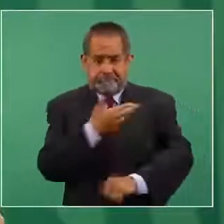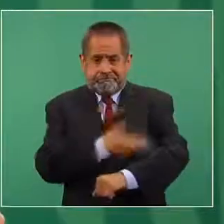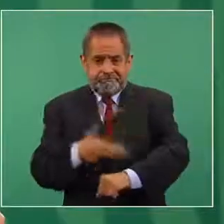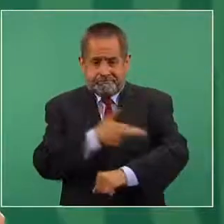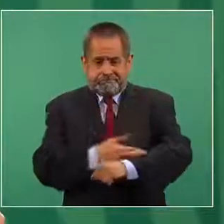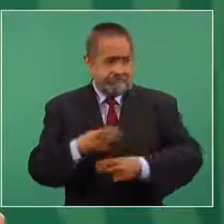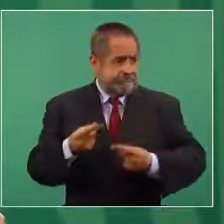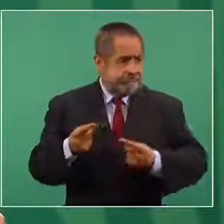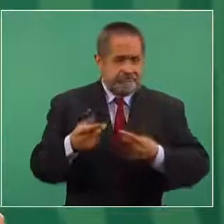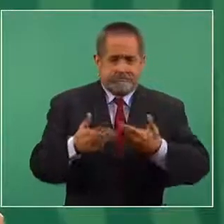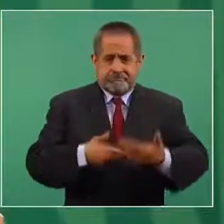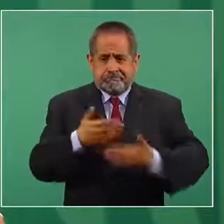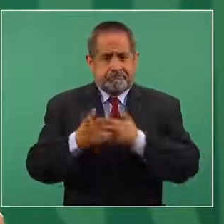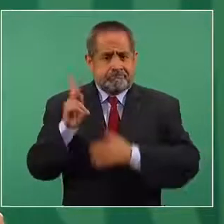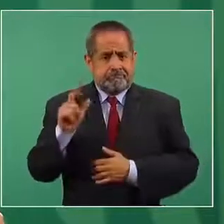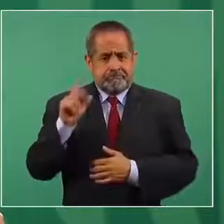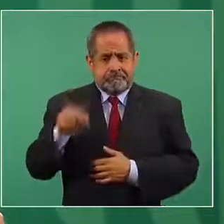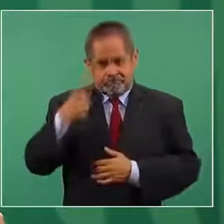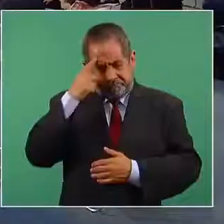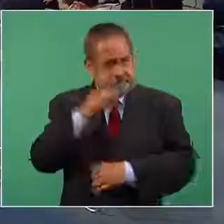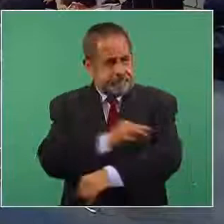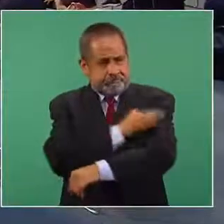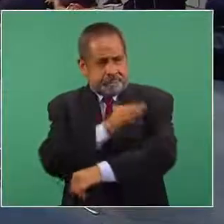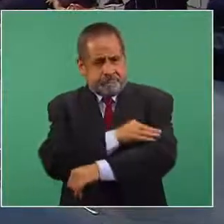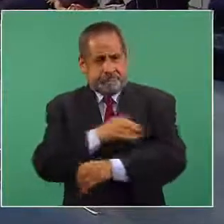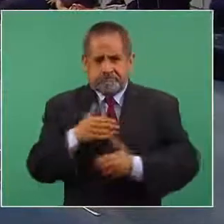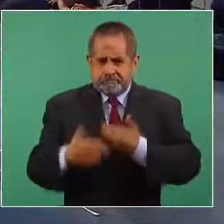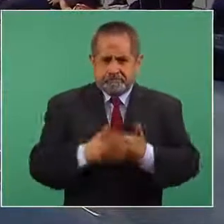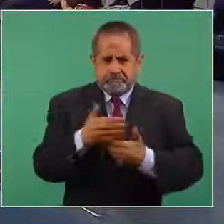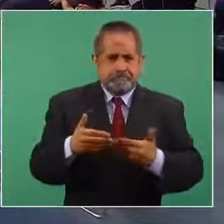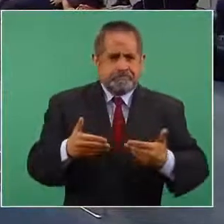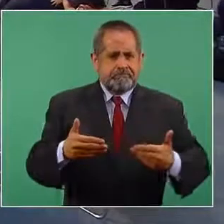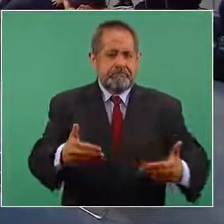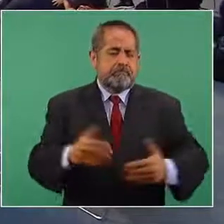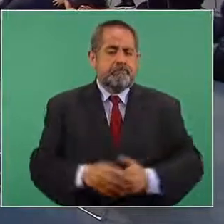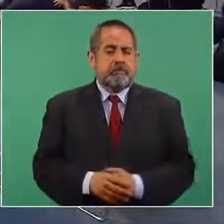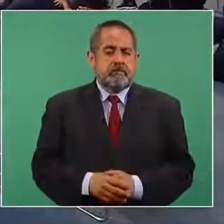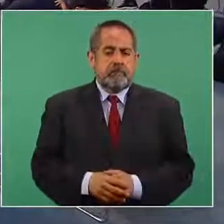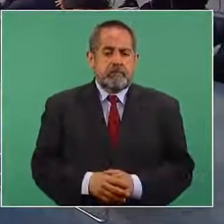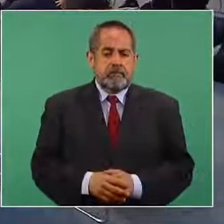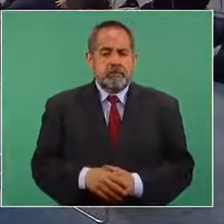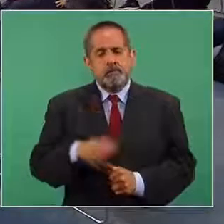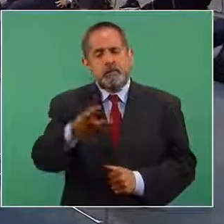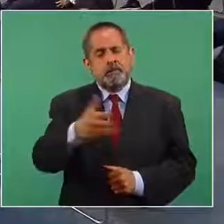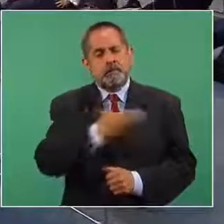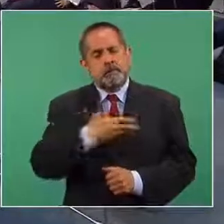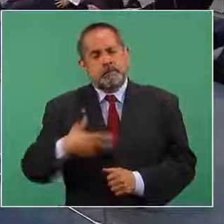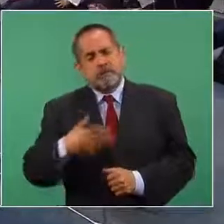a mantener el plan de vacunación. Entonces vamos a avanzar. Okay, presidente, usted ha